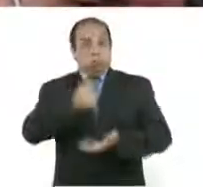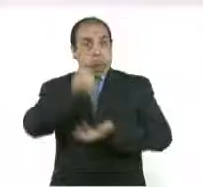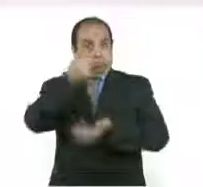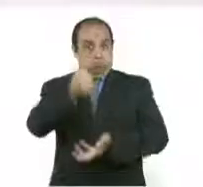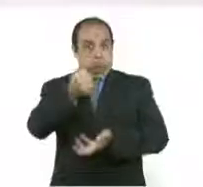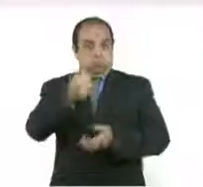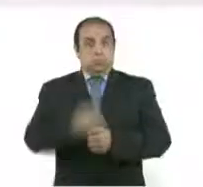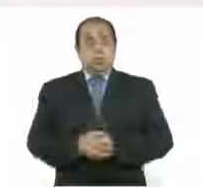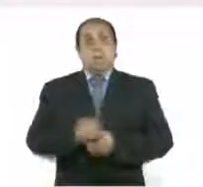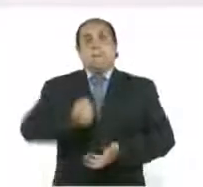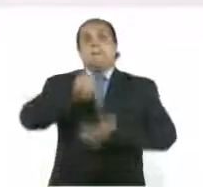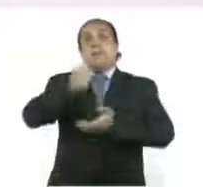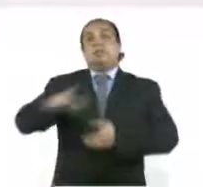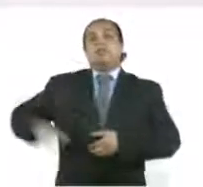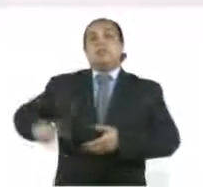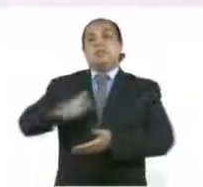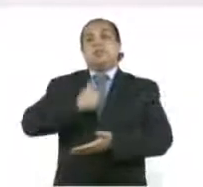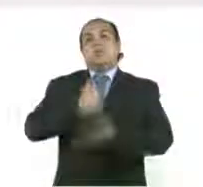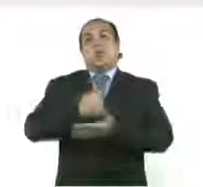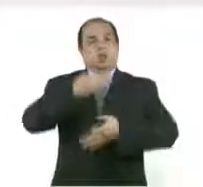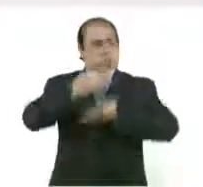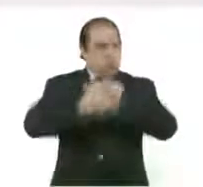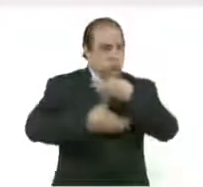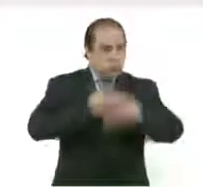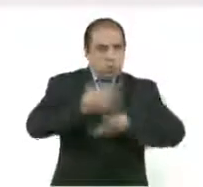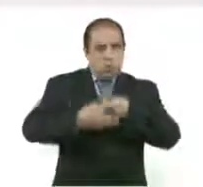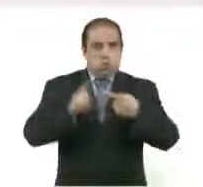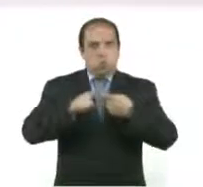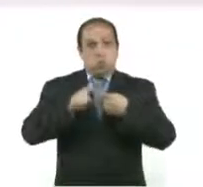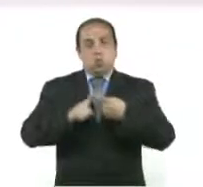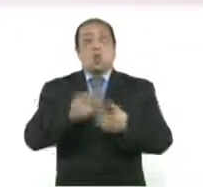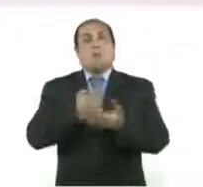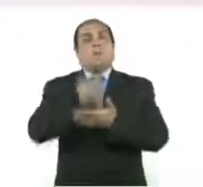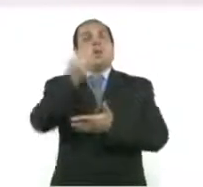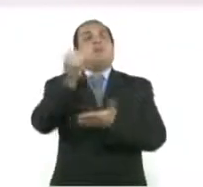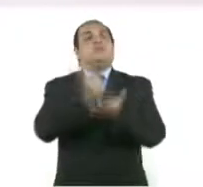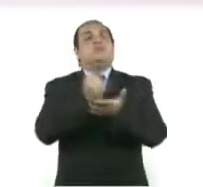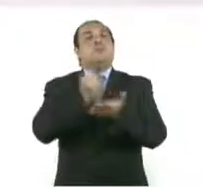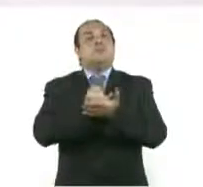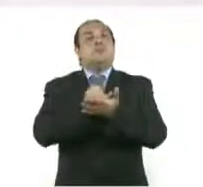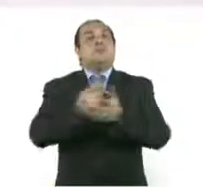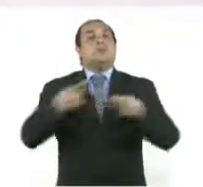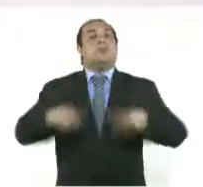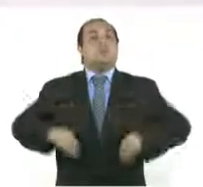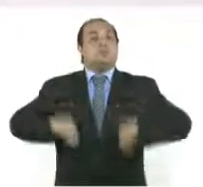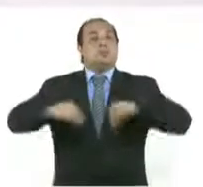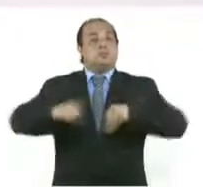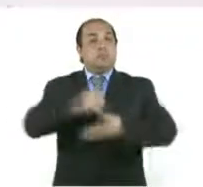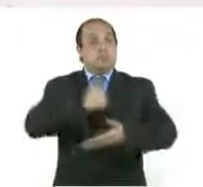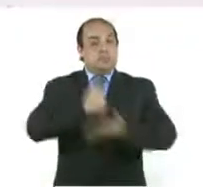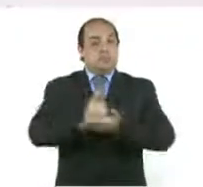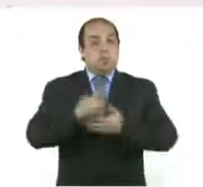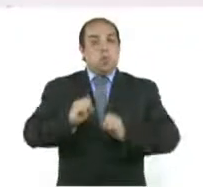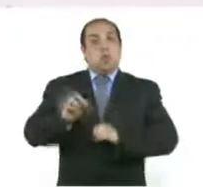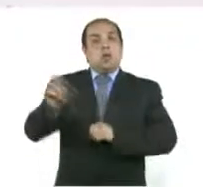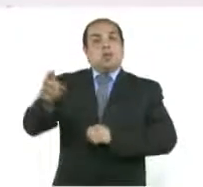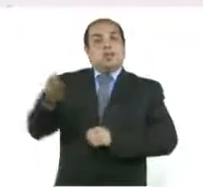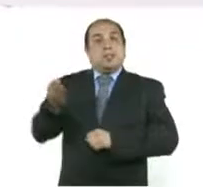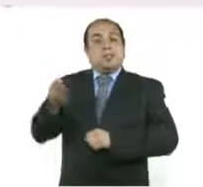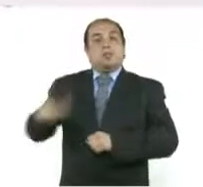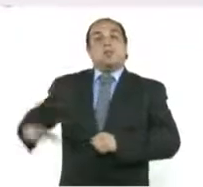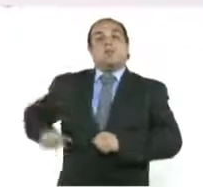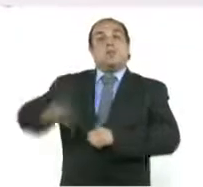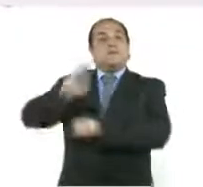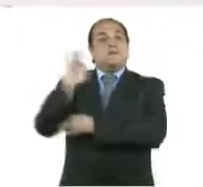del gobierno de la ciudad, todo, el que pagan los impuestos de los capitalinos, el que recibimos del gobierno